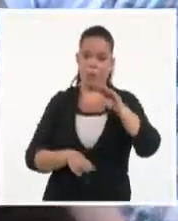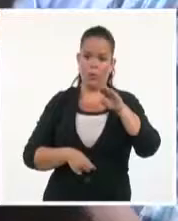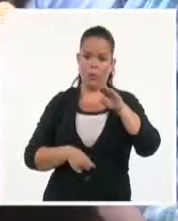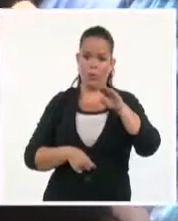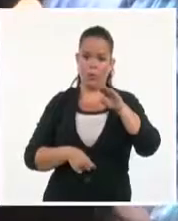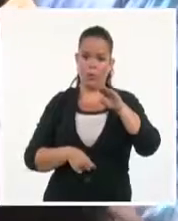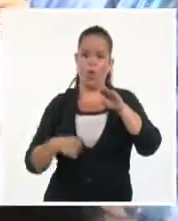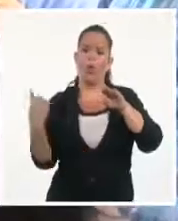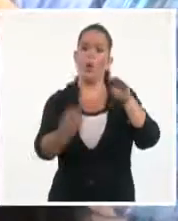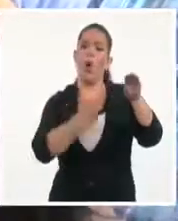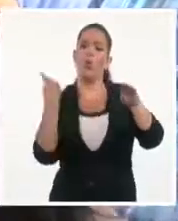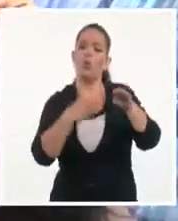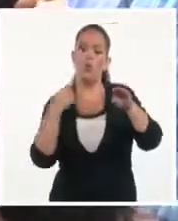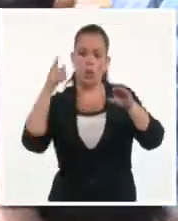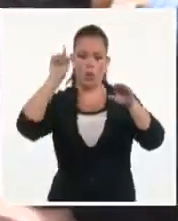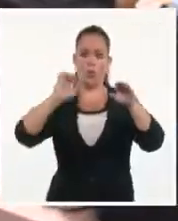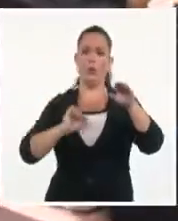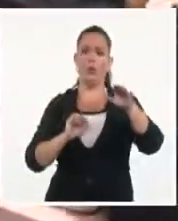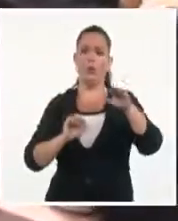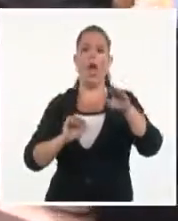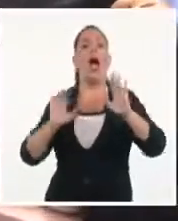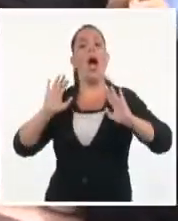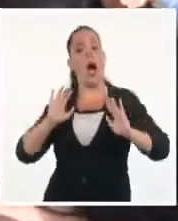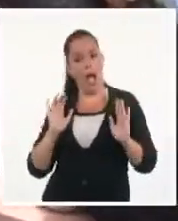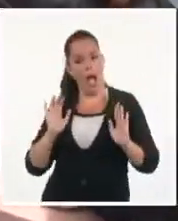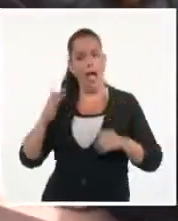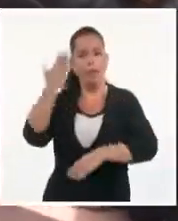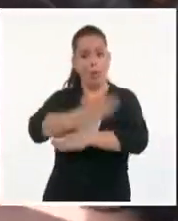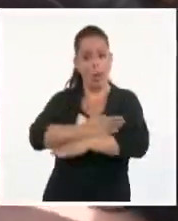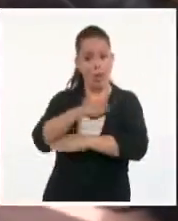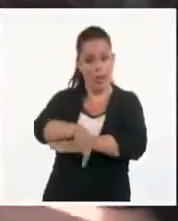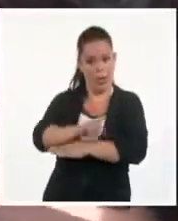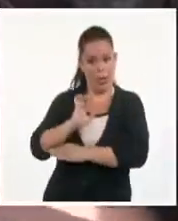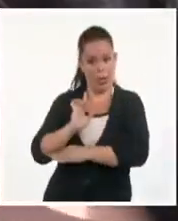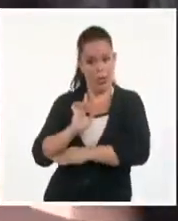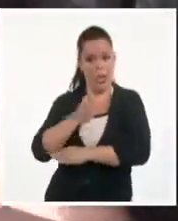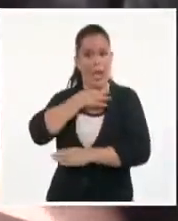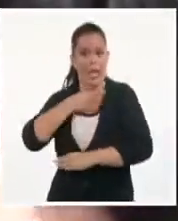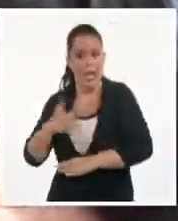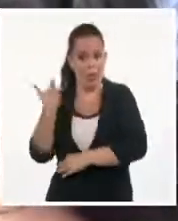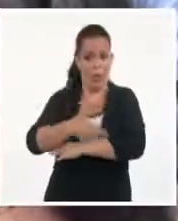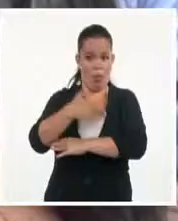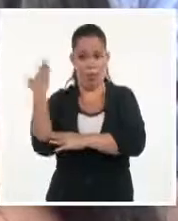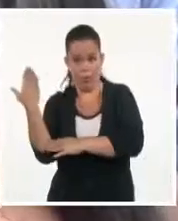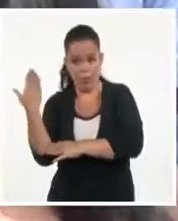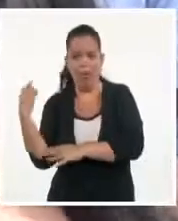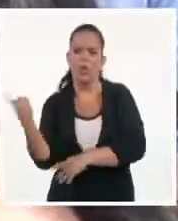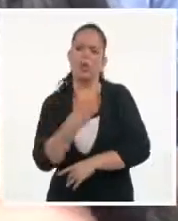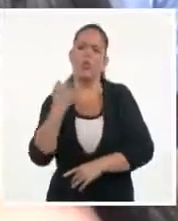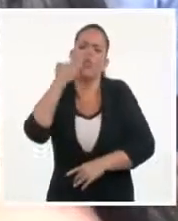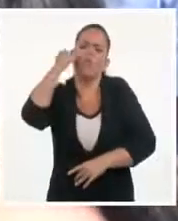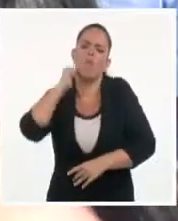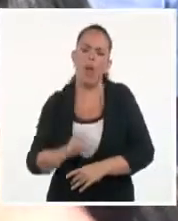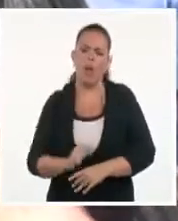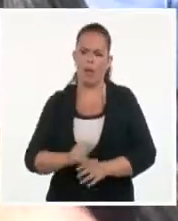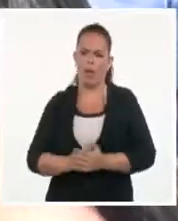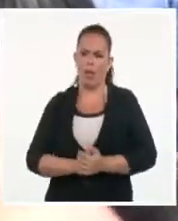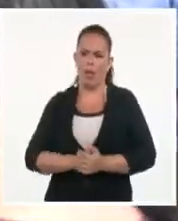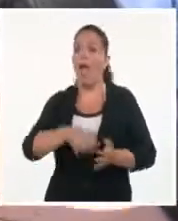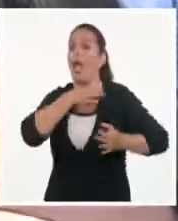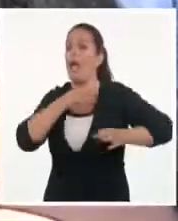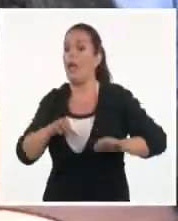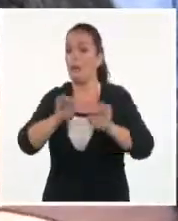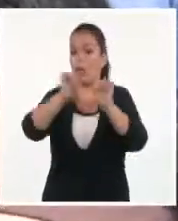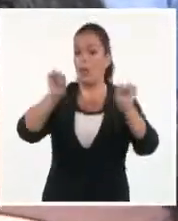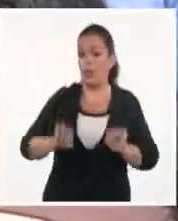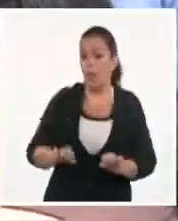estas condiciones. ¿Qué no más podríamos hacer si no tuviéramos bloqueo? Si nuestro sistema es tan insuficiente como dicen, ¿por qué no dejamos que esa